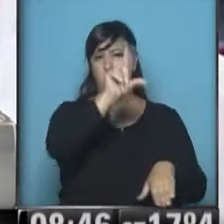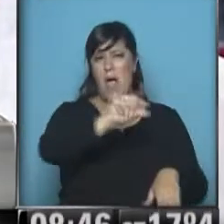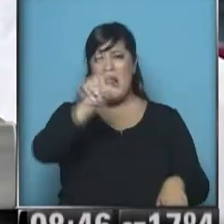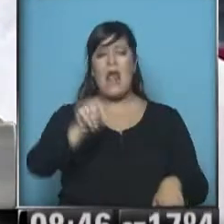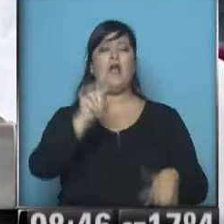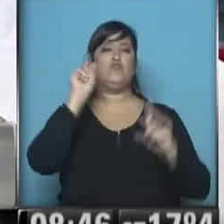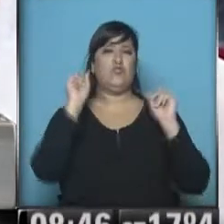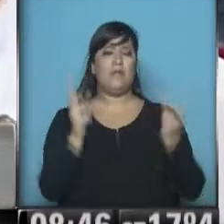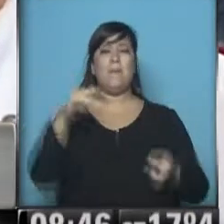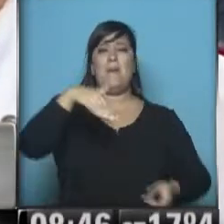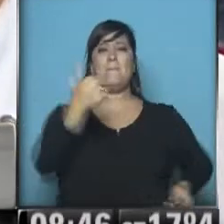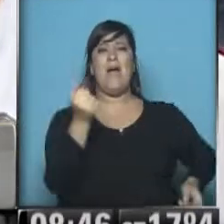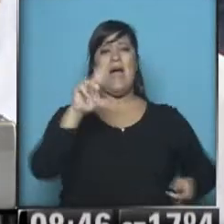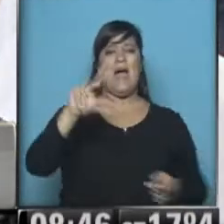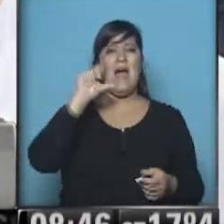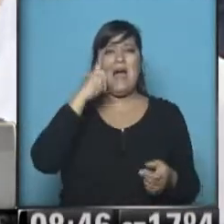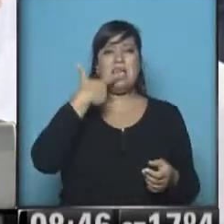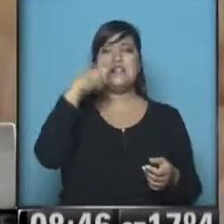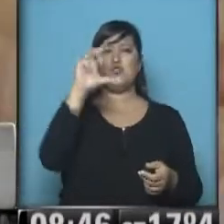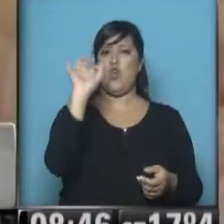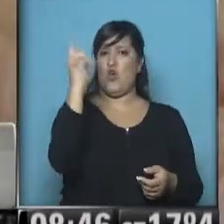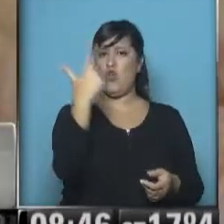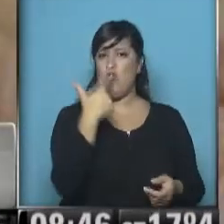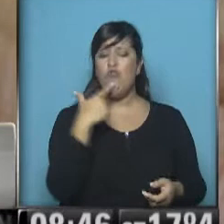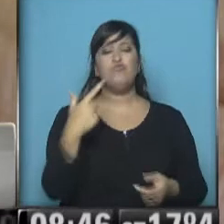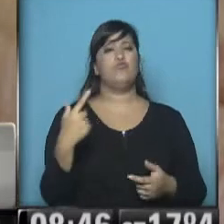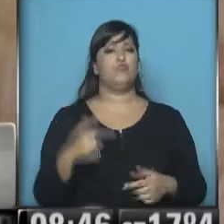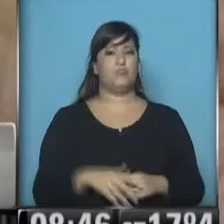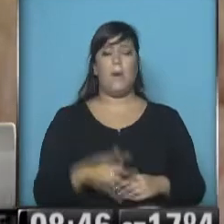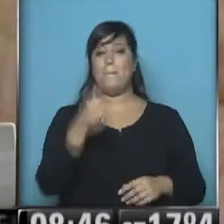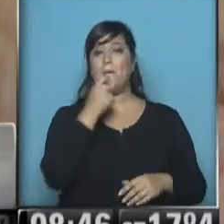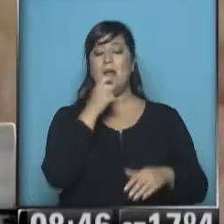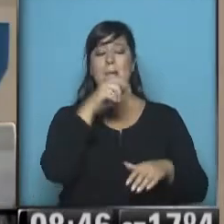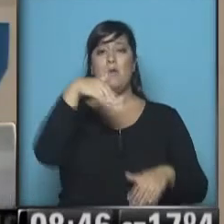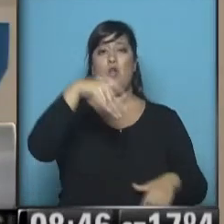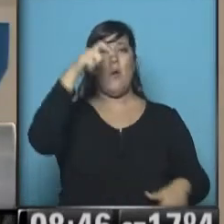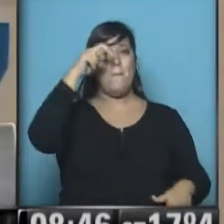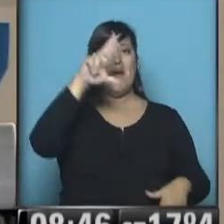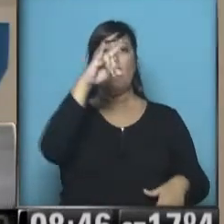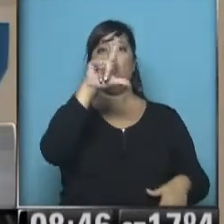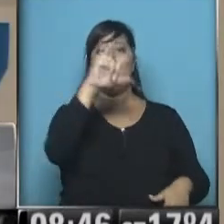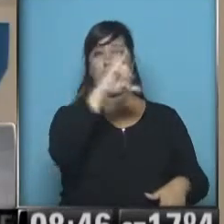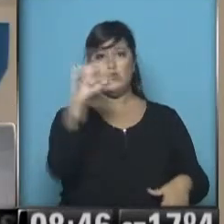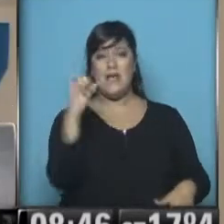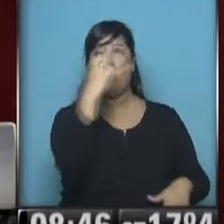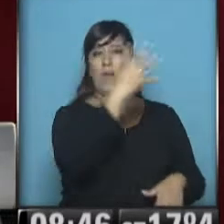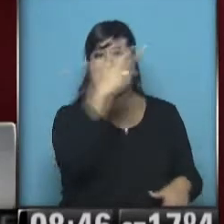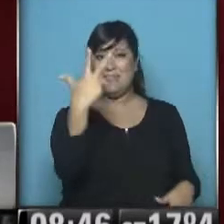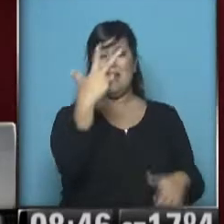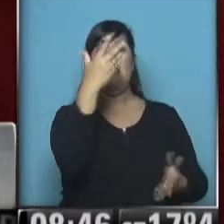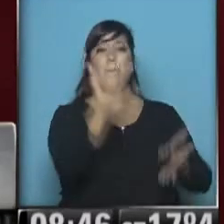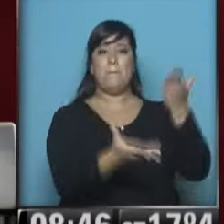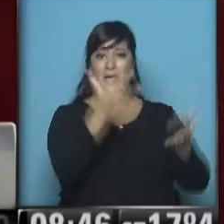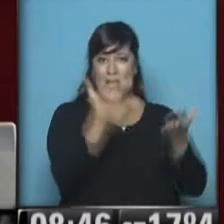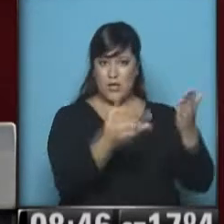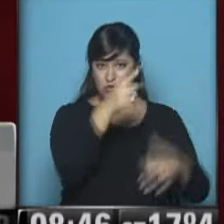marisco. Hay mucha diferencia con los precios de afuera. El kilo de merluza está a 43 pesos, sin espina y fresca.